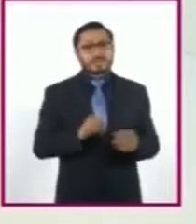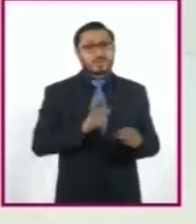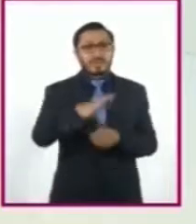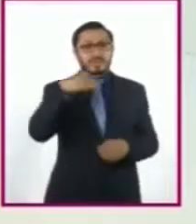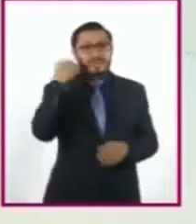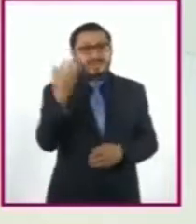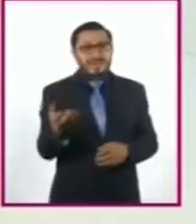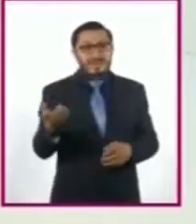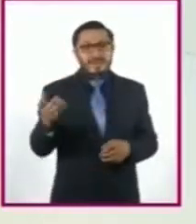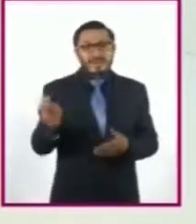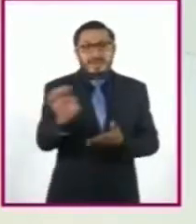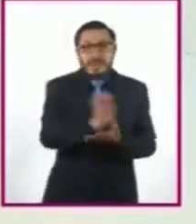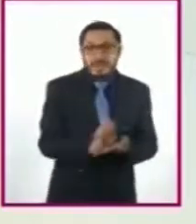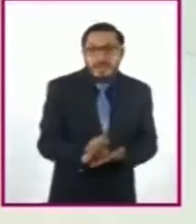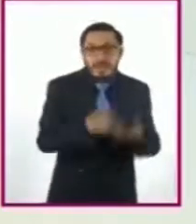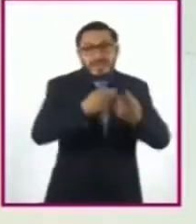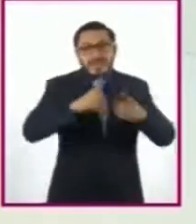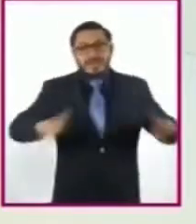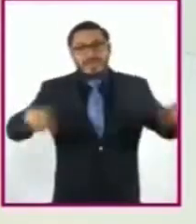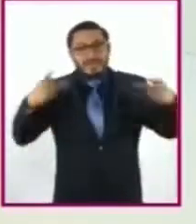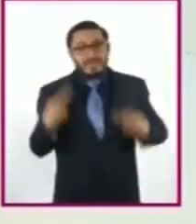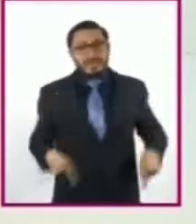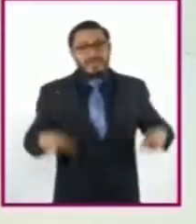los escenarios de desarrollo personal.